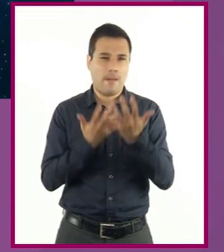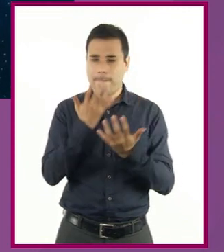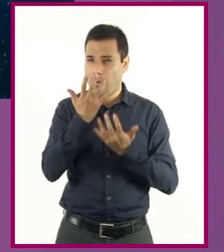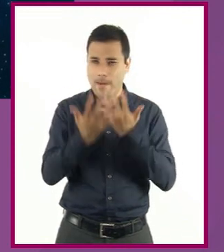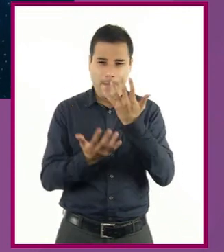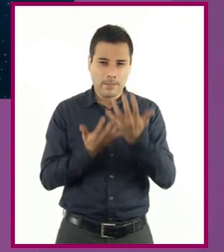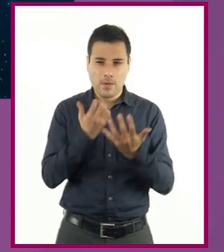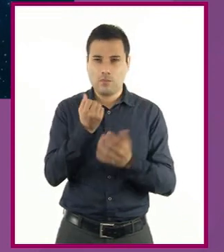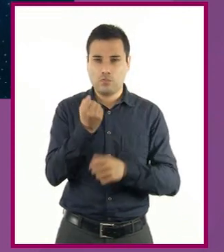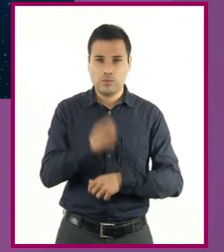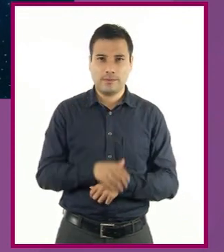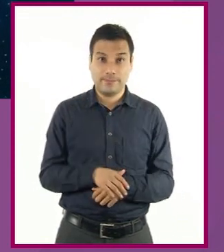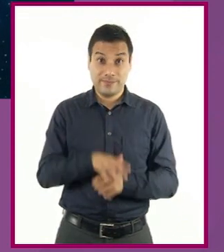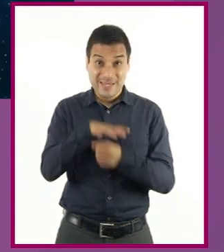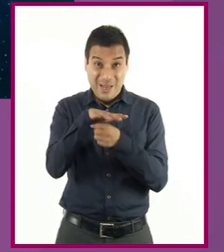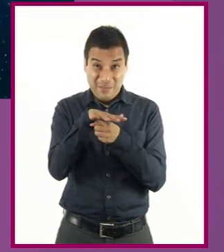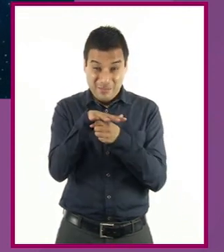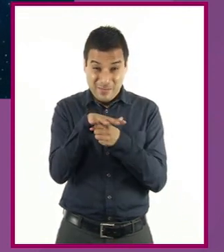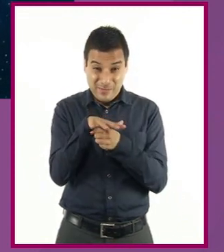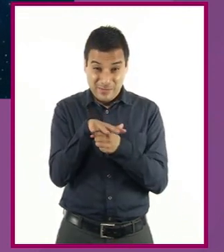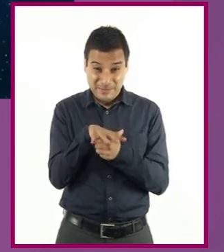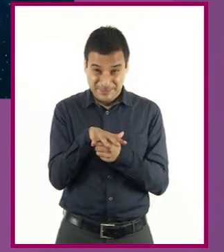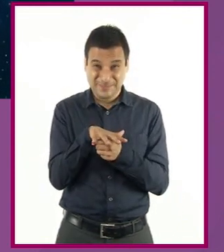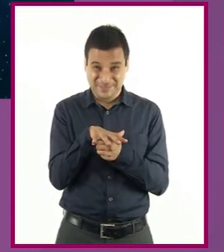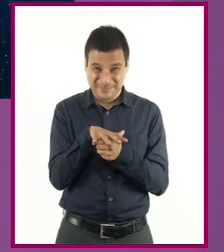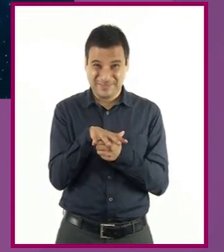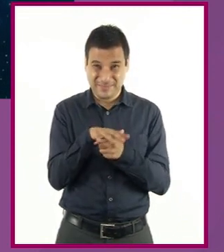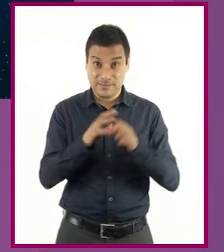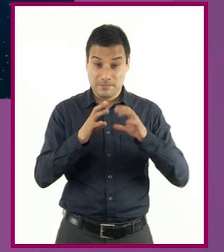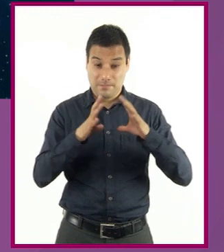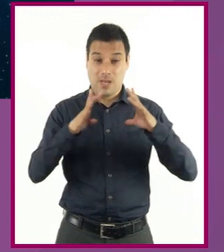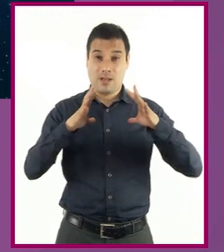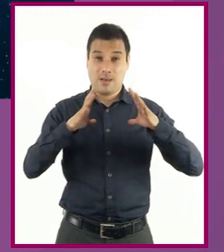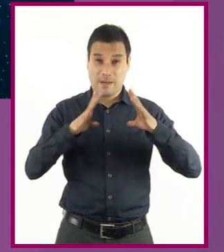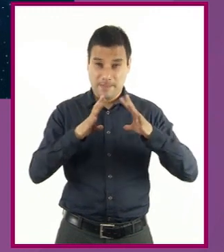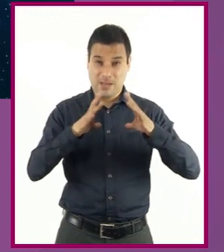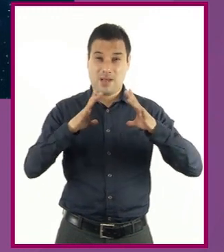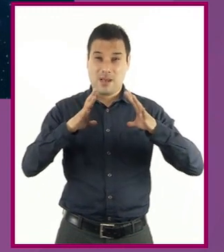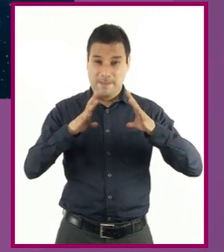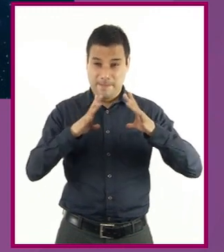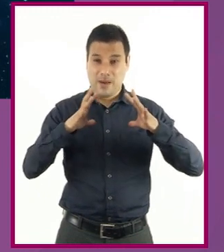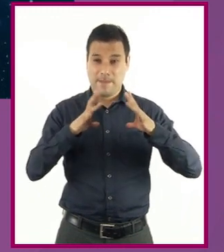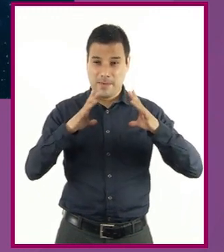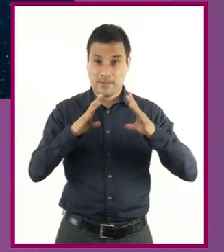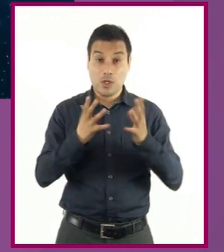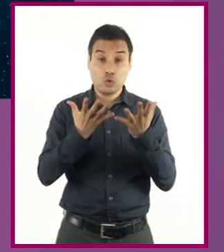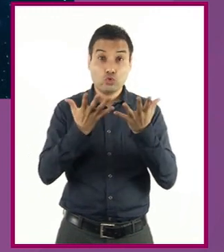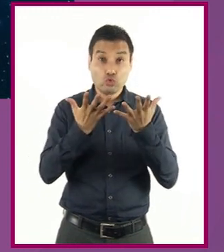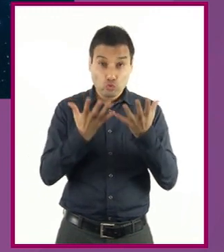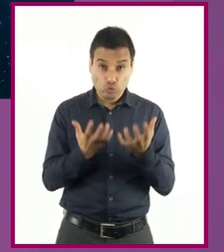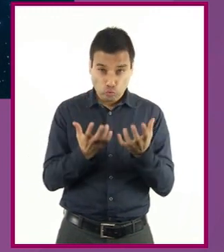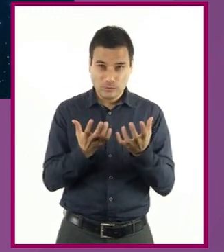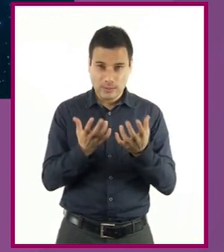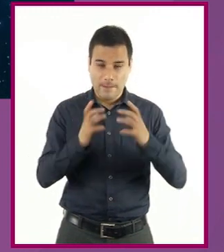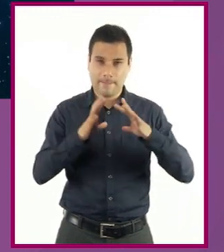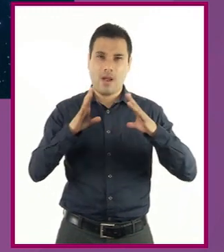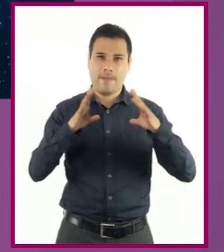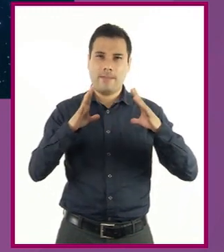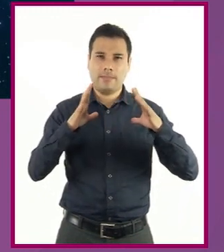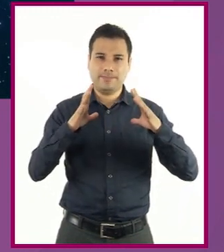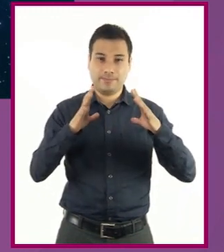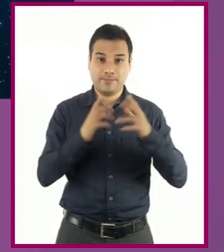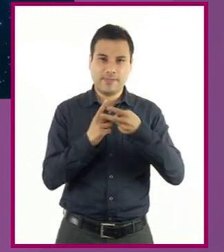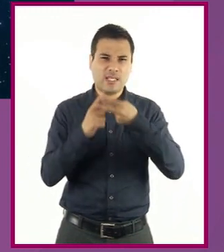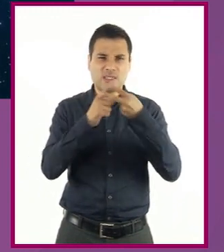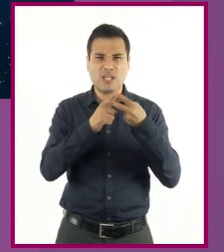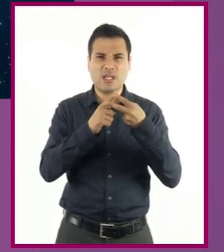Asimismo, la enorme presión que se ejerce del centro hacia afuera contrarresta la fuerza gravitacional de la estrella. Una estrella